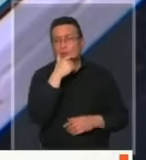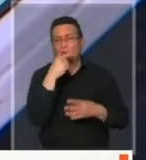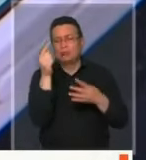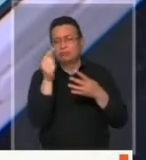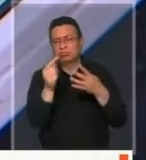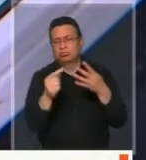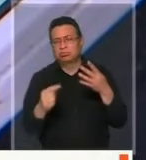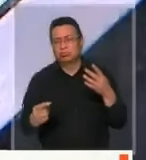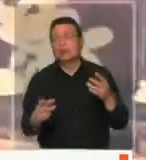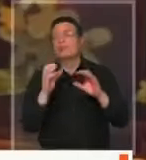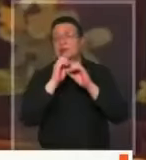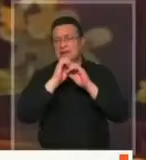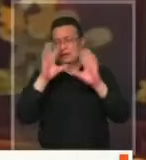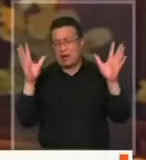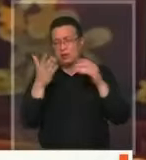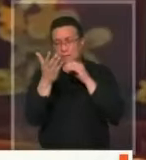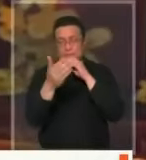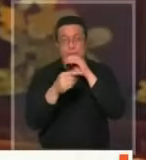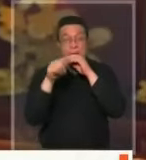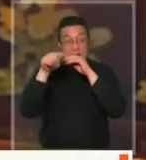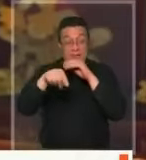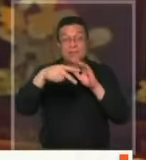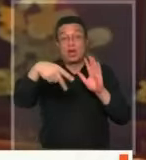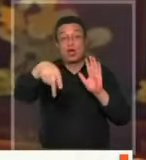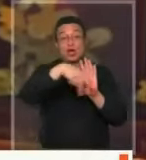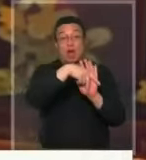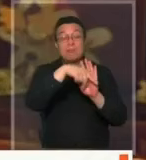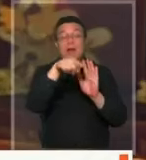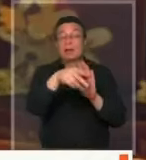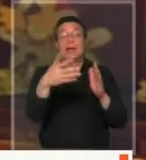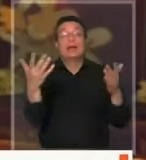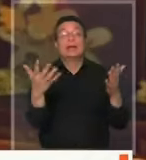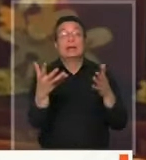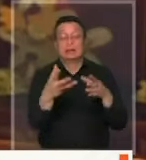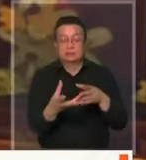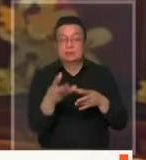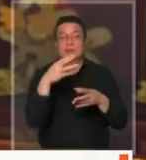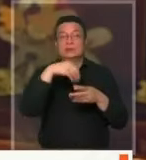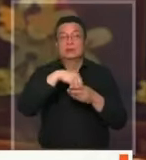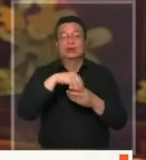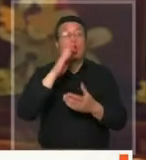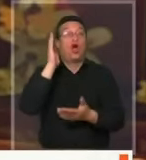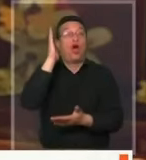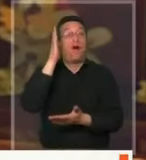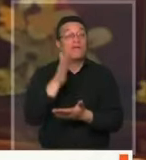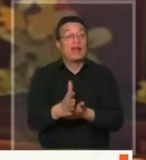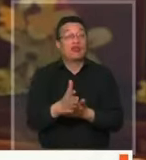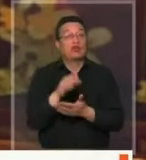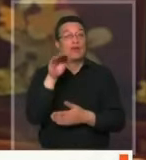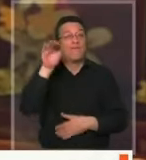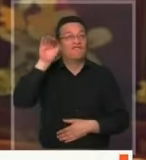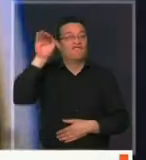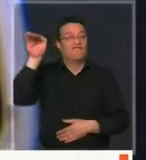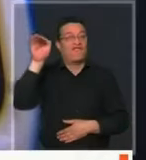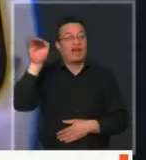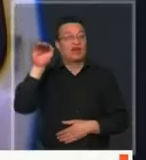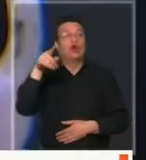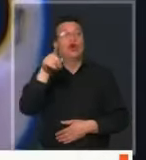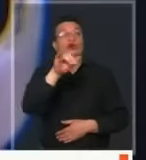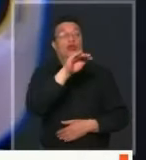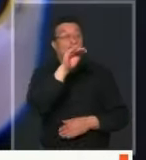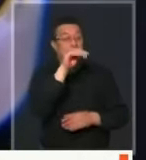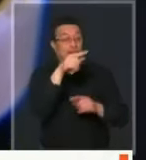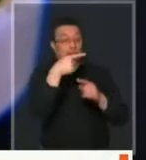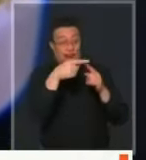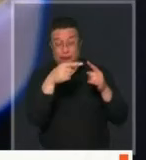vamos a despejarlas. Esta norma lo que incorpora es la obligación para los bancos e instituciones